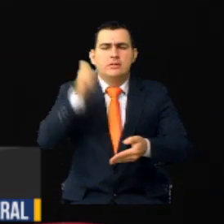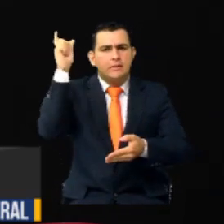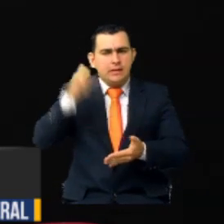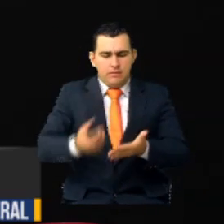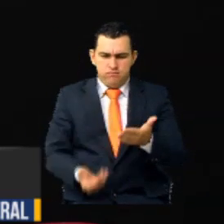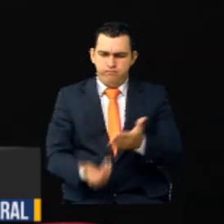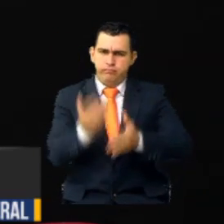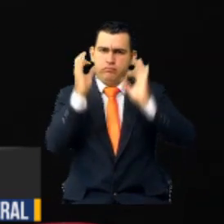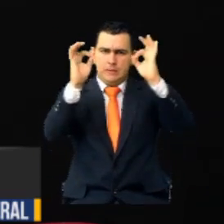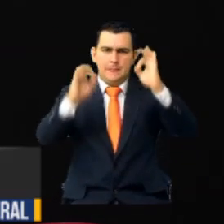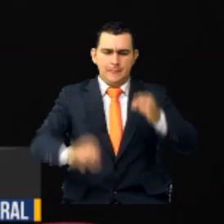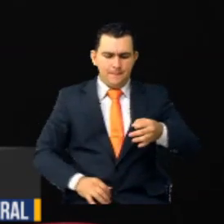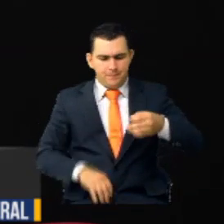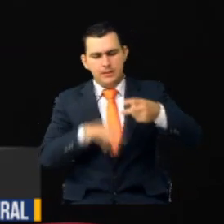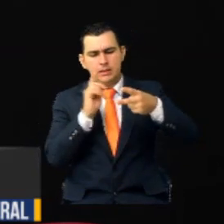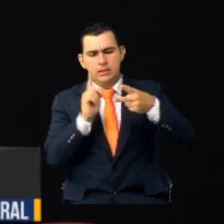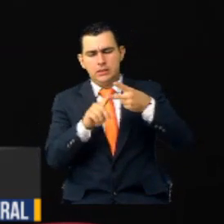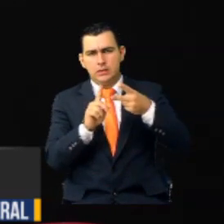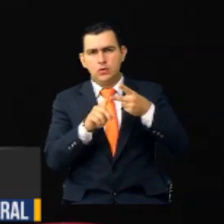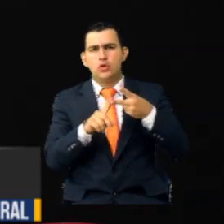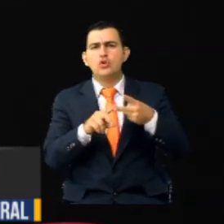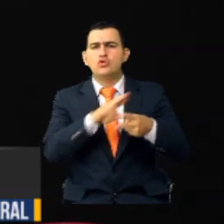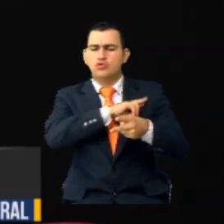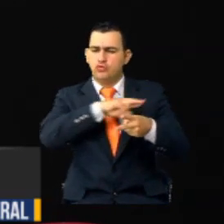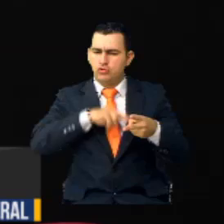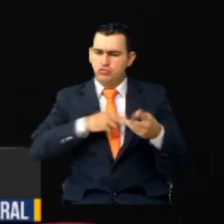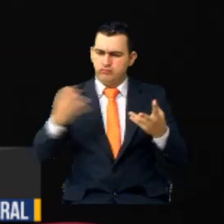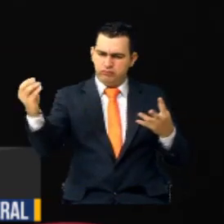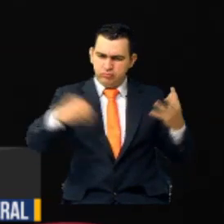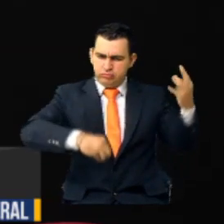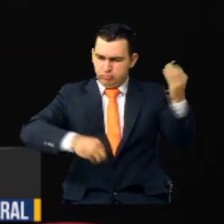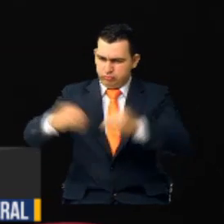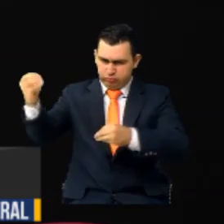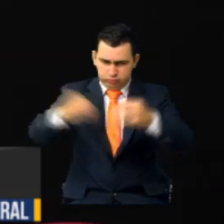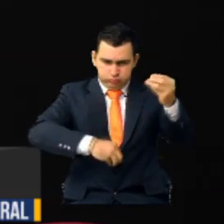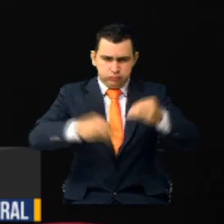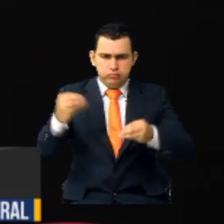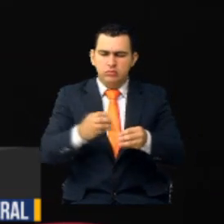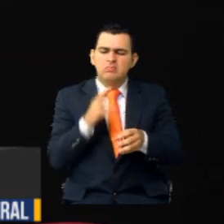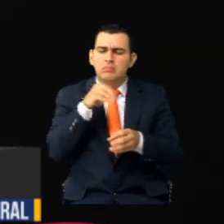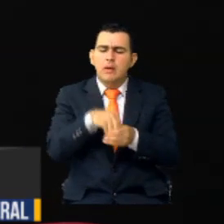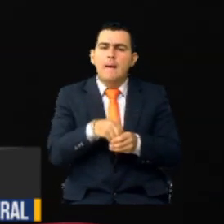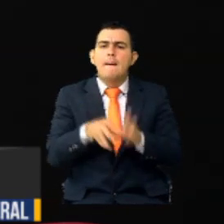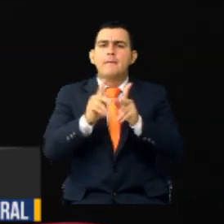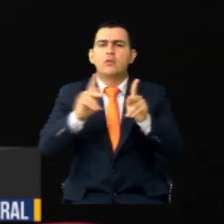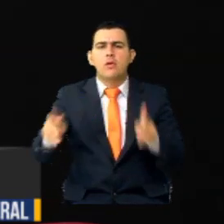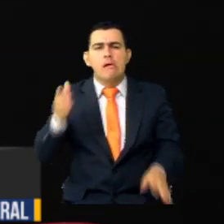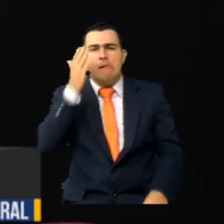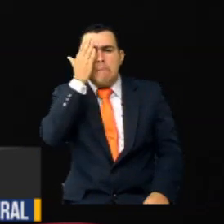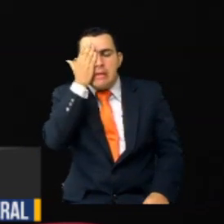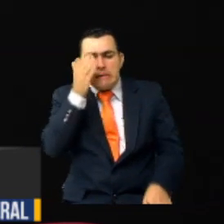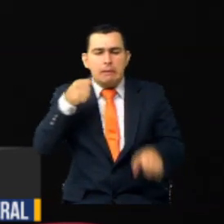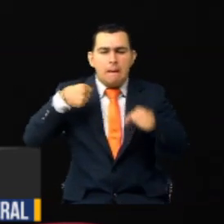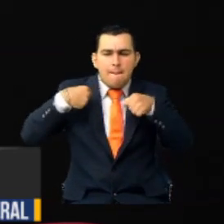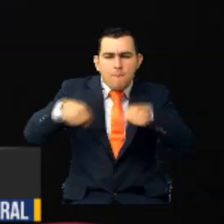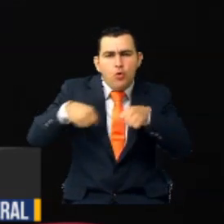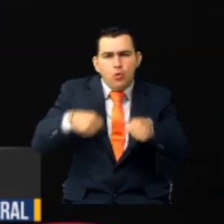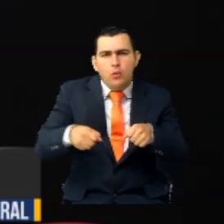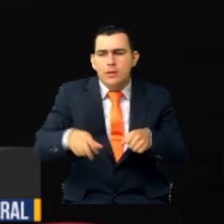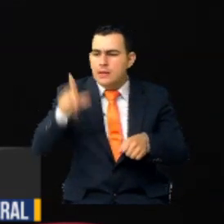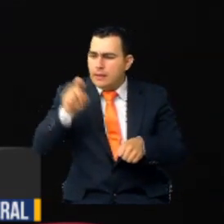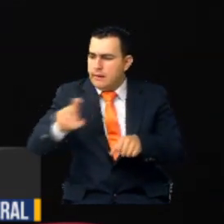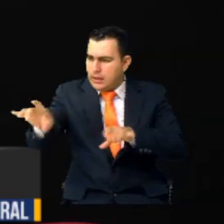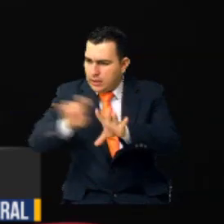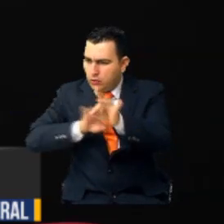eficiente. Segundo, vamos a incorporar a los que están haciendo transporte informal, a incorporarlo a los 4.000